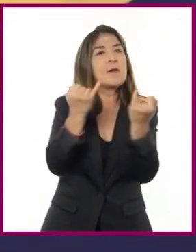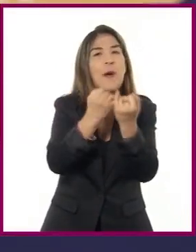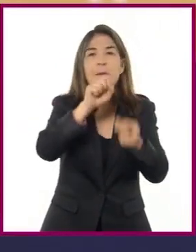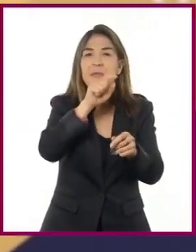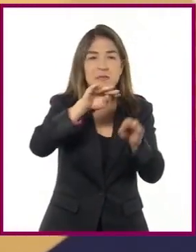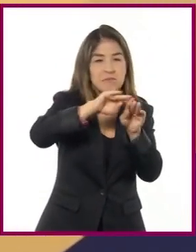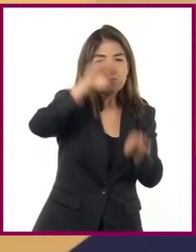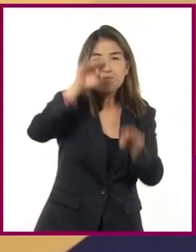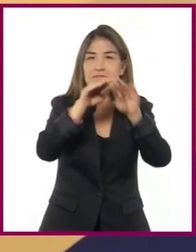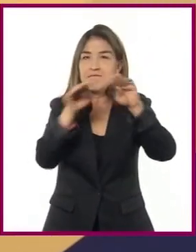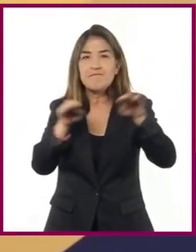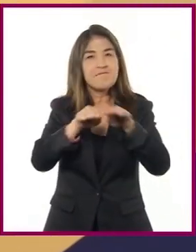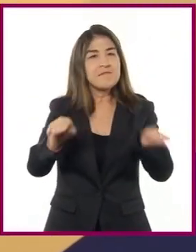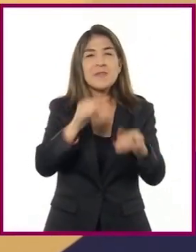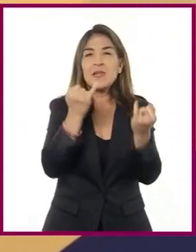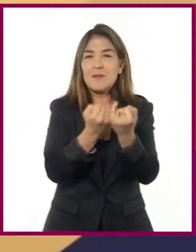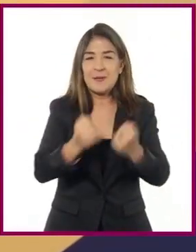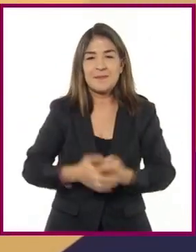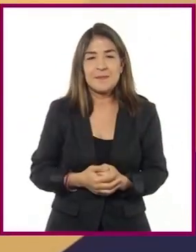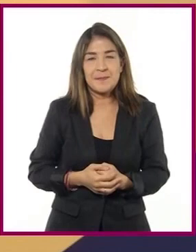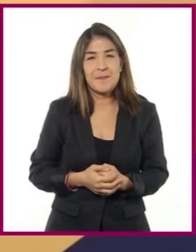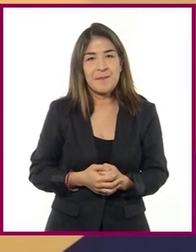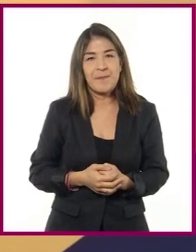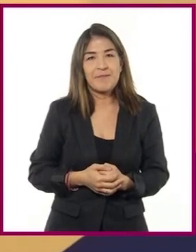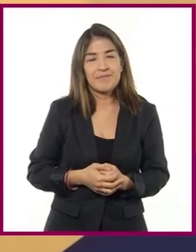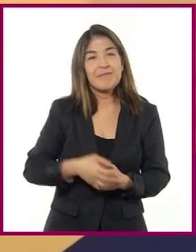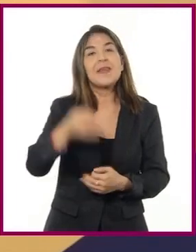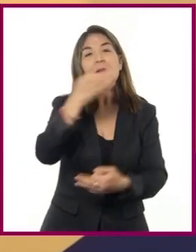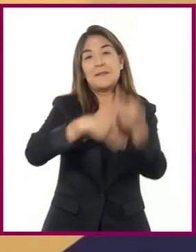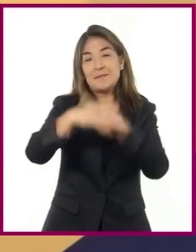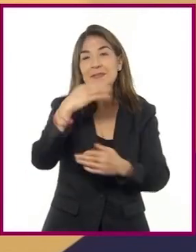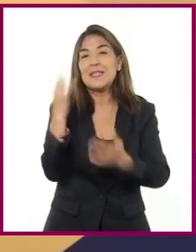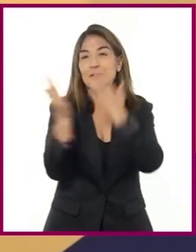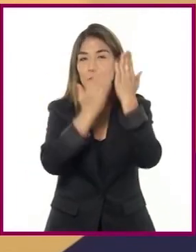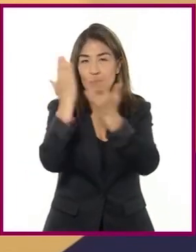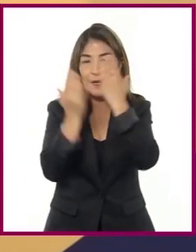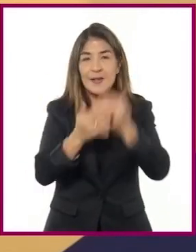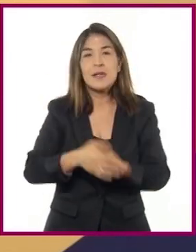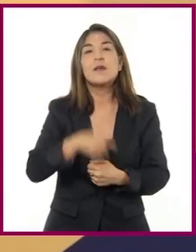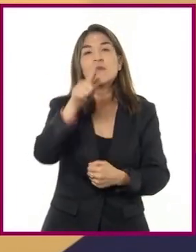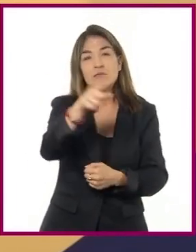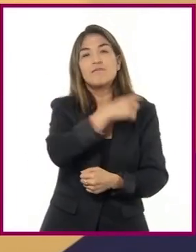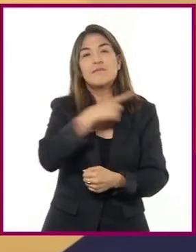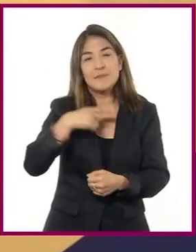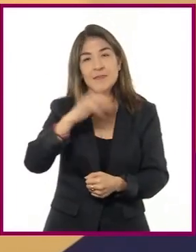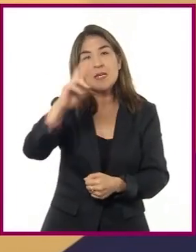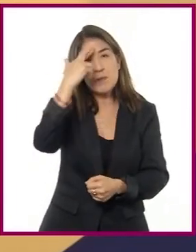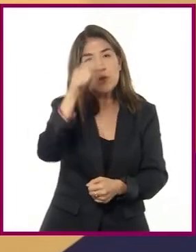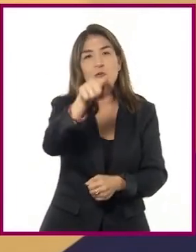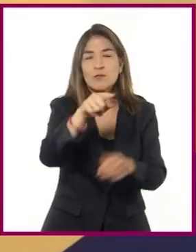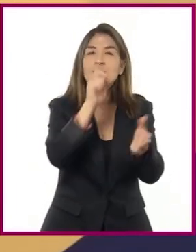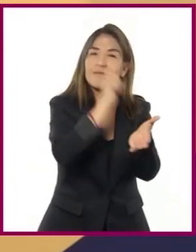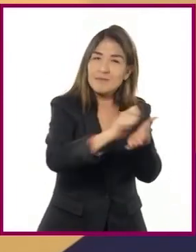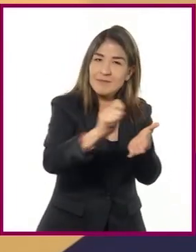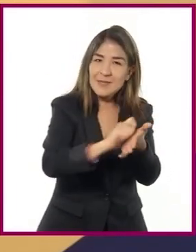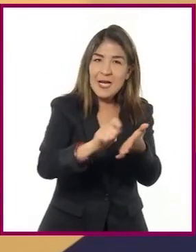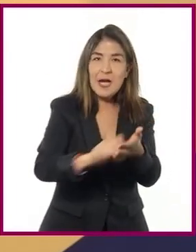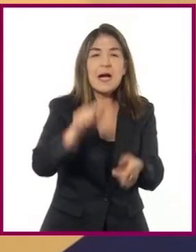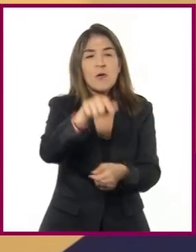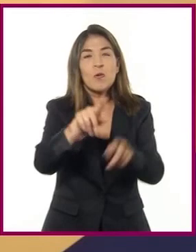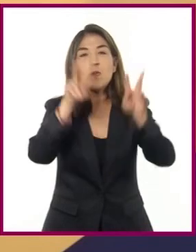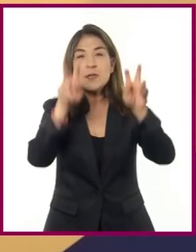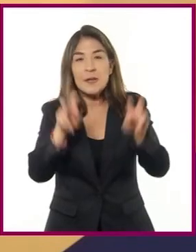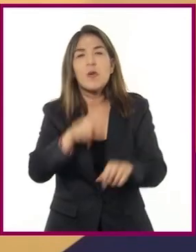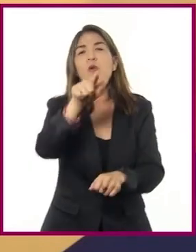mismo. Estimadas y estimados estudiantes, recuerden que es importante que elaboren sus notas, considerando